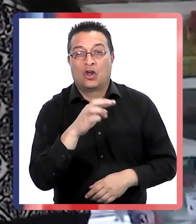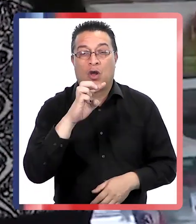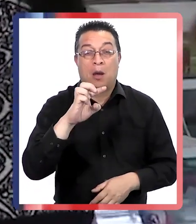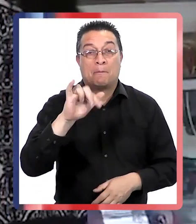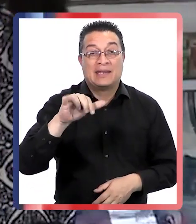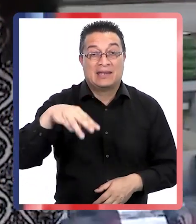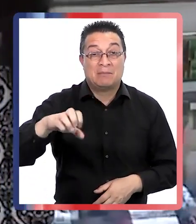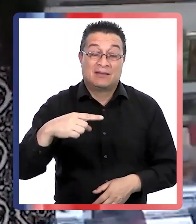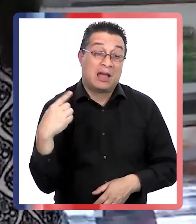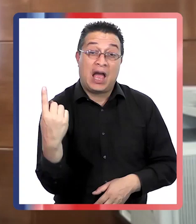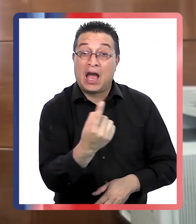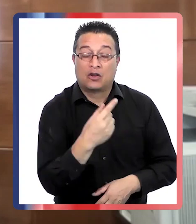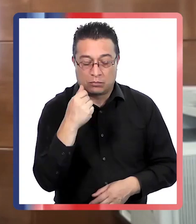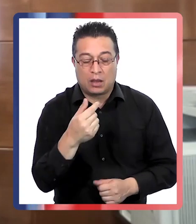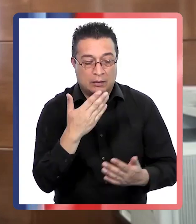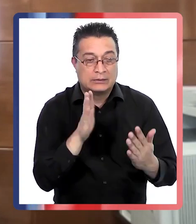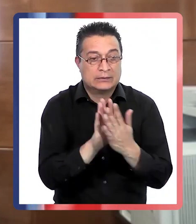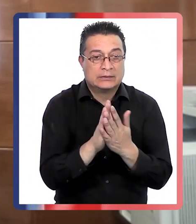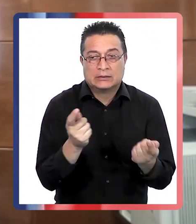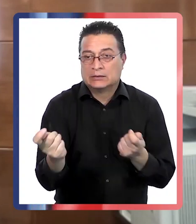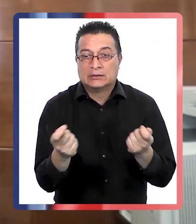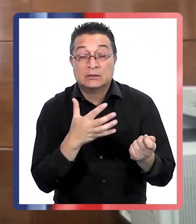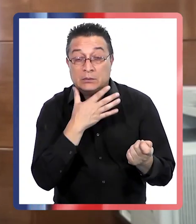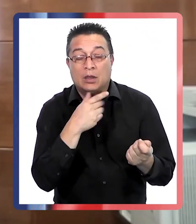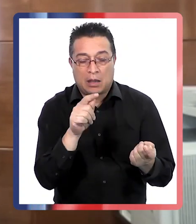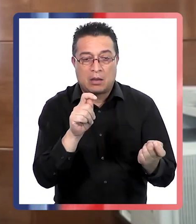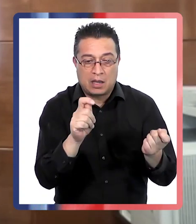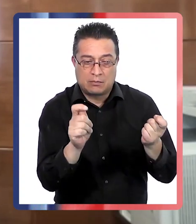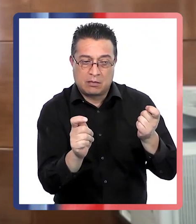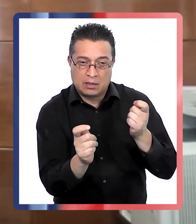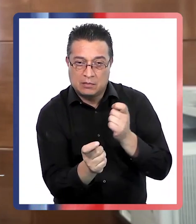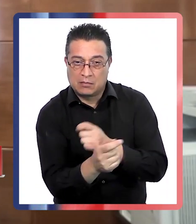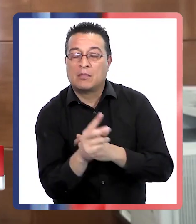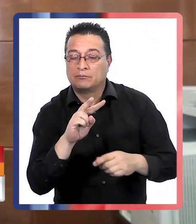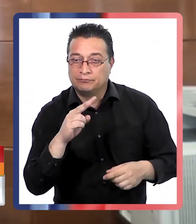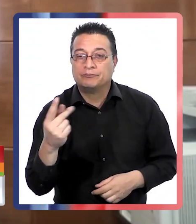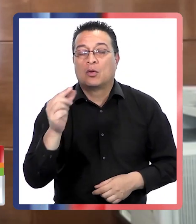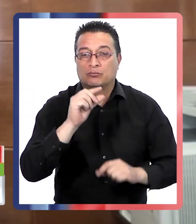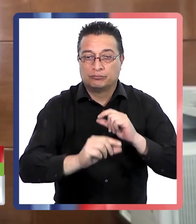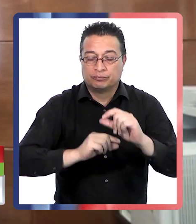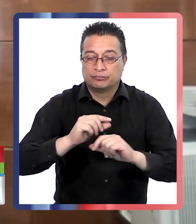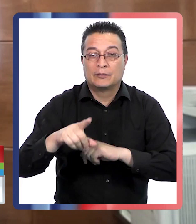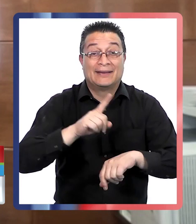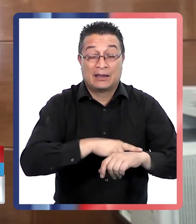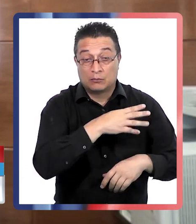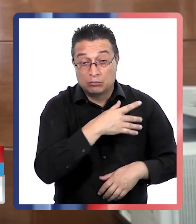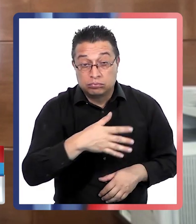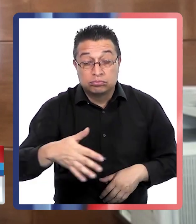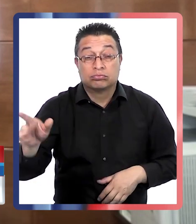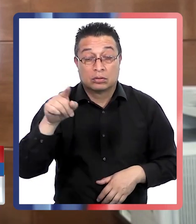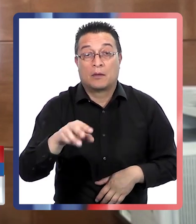pequeños y medianos empresarios enfrentar esta alza en los costos, pero que vaya siendo una transición, ¿cierto?, donde paulatinamente en el